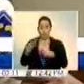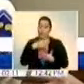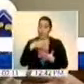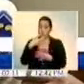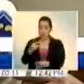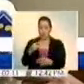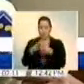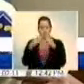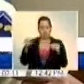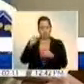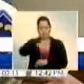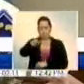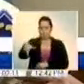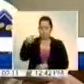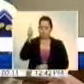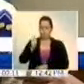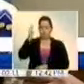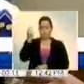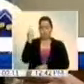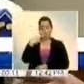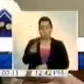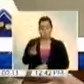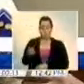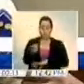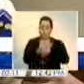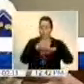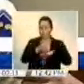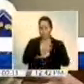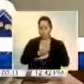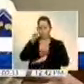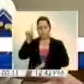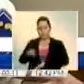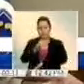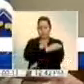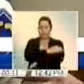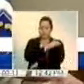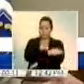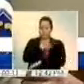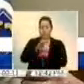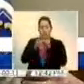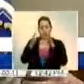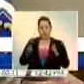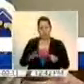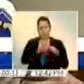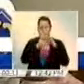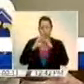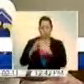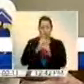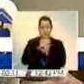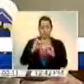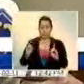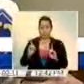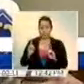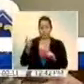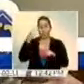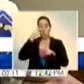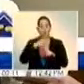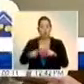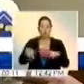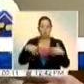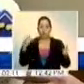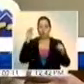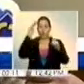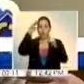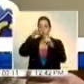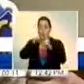de todos los parlamentarios, de los 12, los del gobierno y los de la mesa de la Unidad Democrática, no es otro que